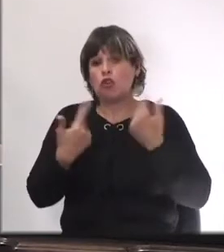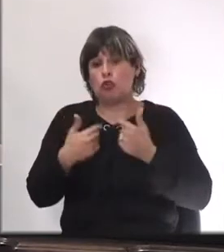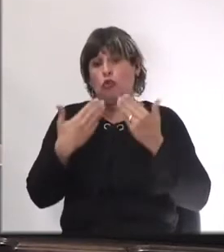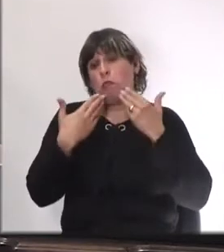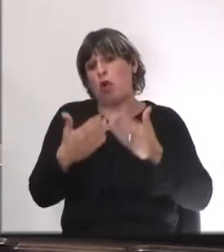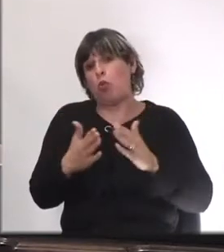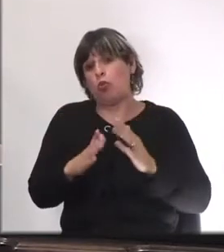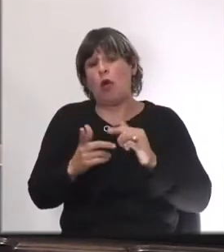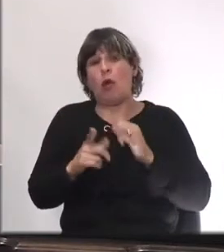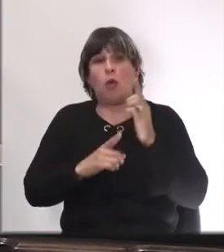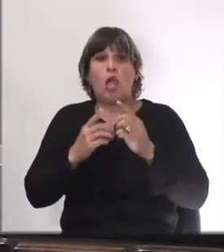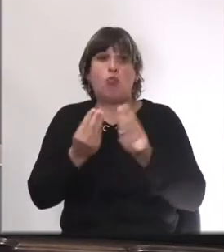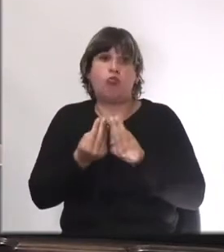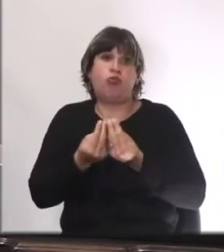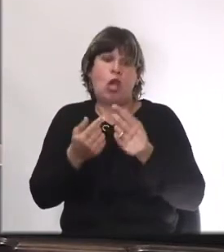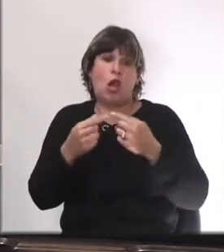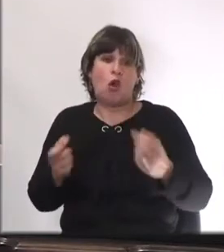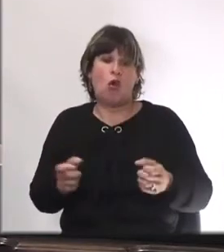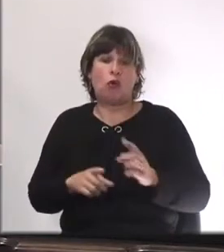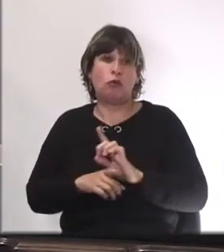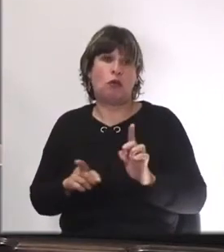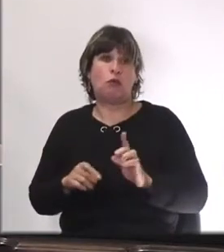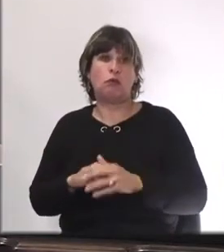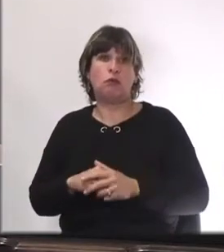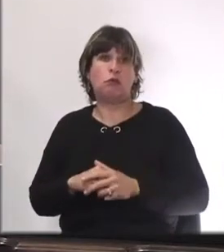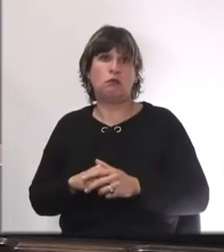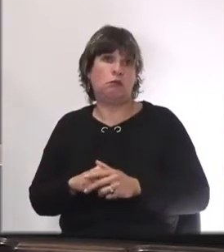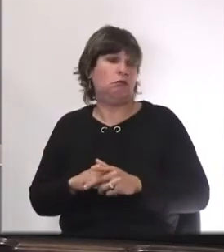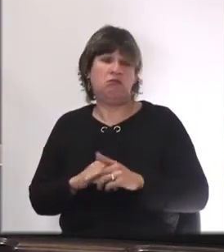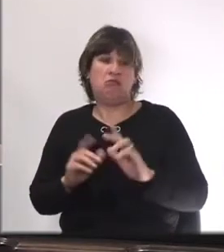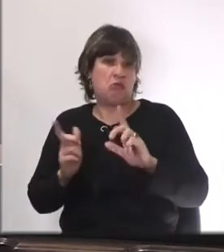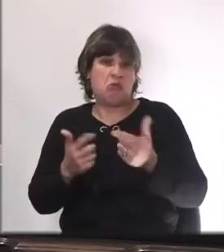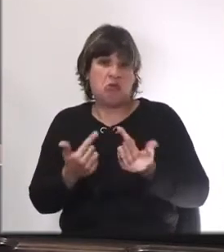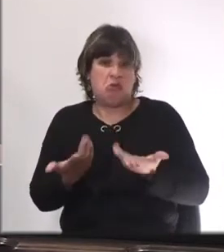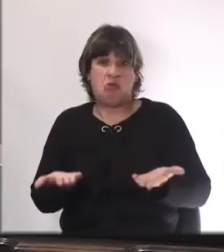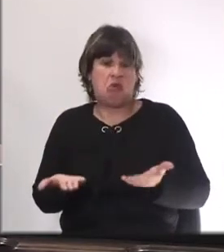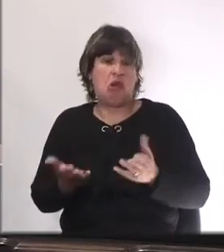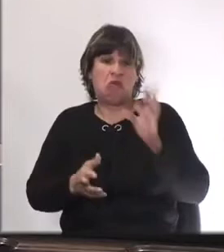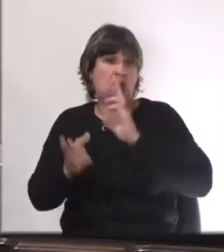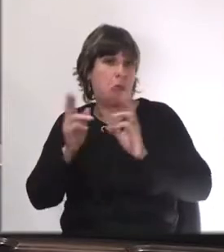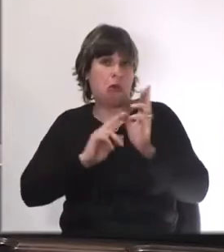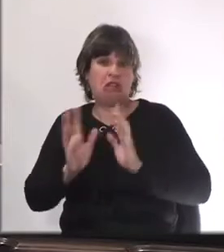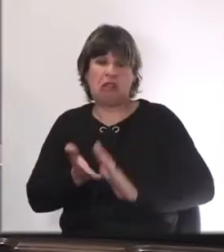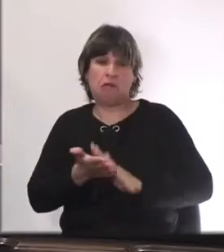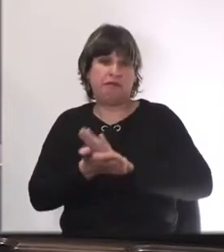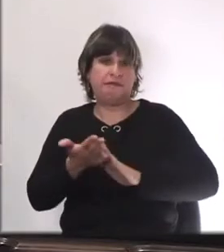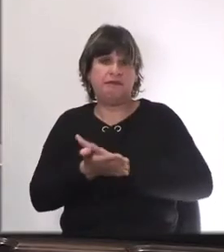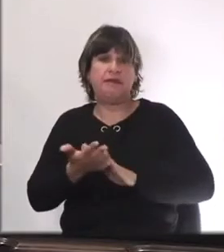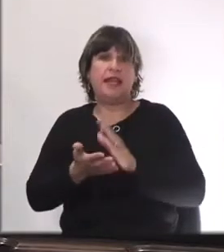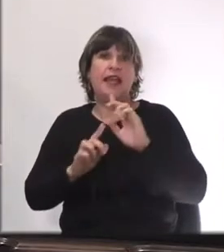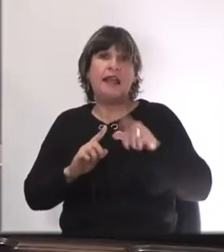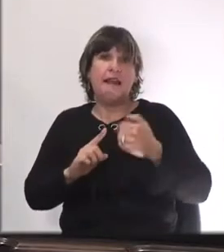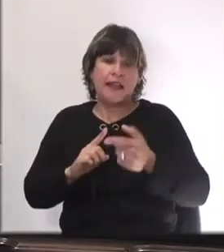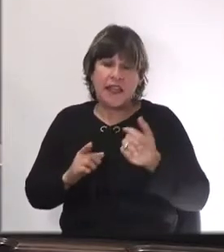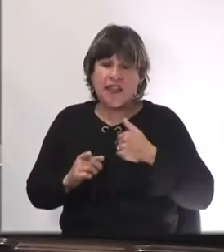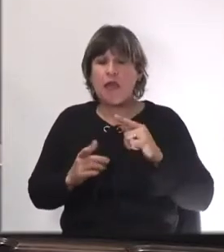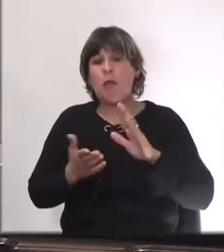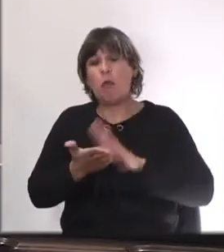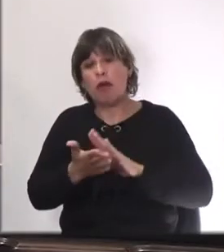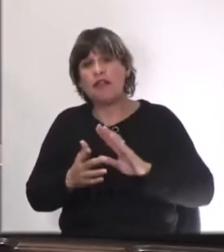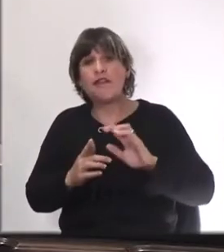había muchas cosas sobre las cuales realmente no teníamos respuesta, y al final, después de algunas sesiones,